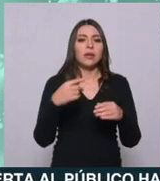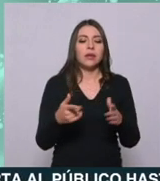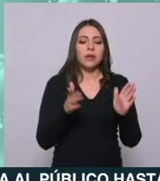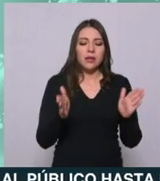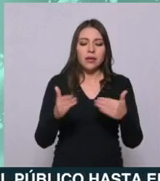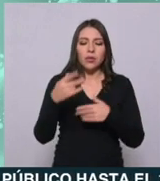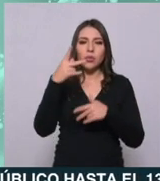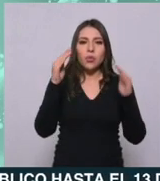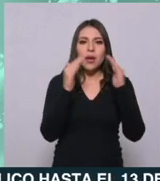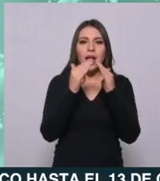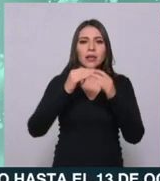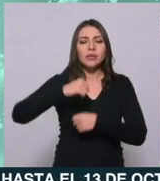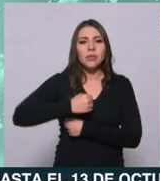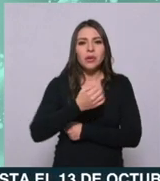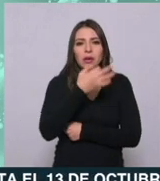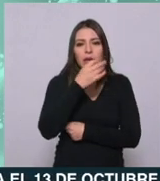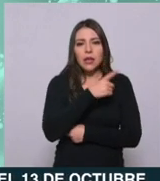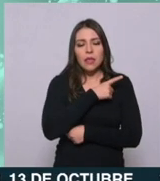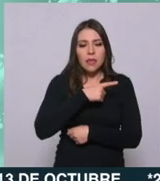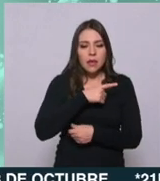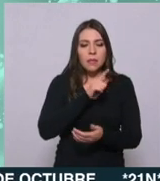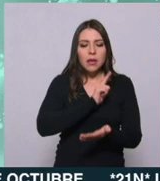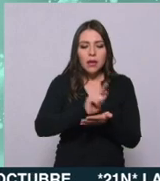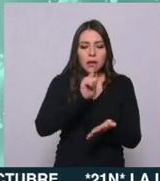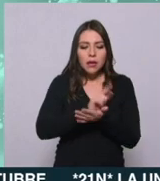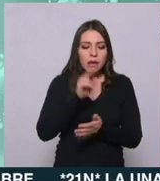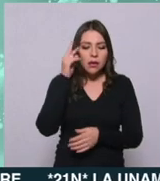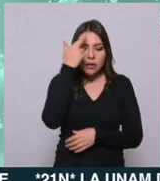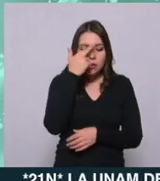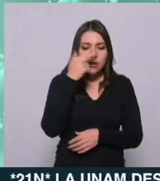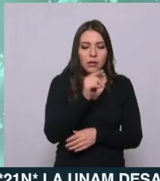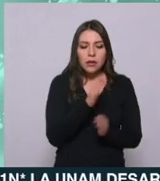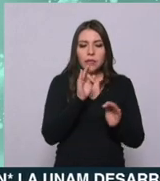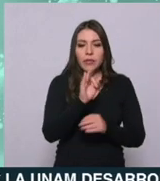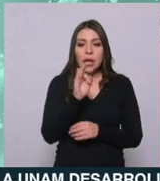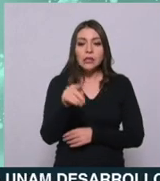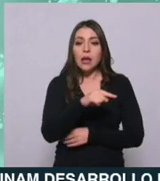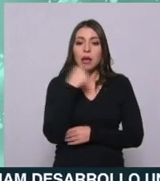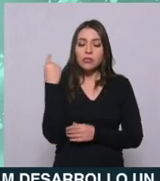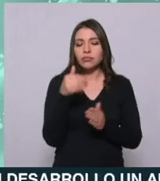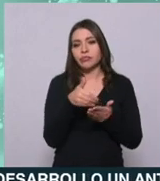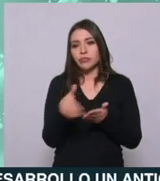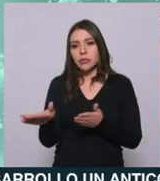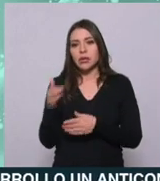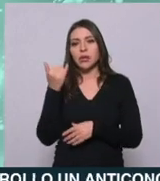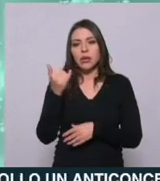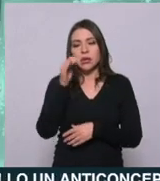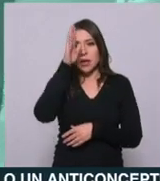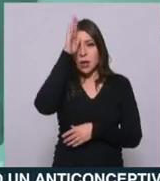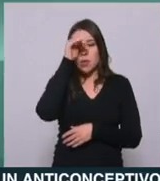emergencias, estar al tanto de su fecha de caducidad, así como consumir los medicamentos en las dosis